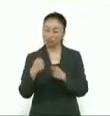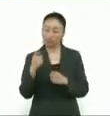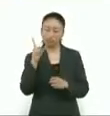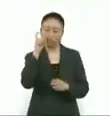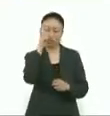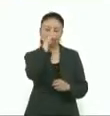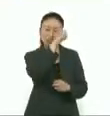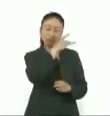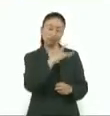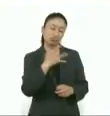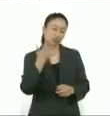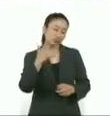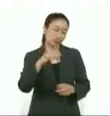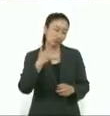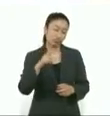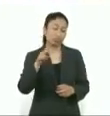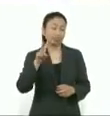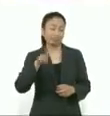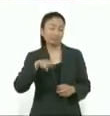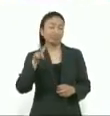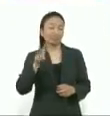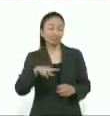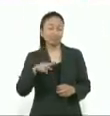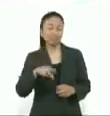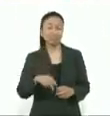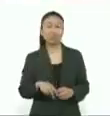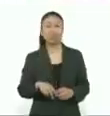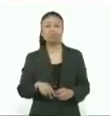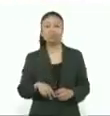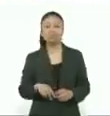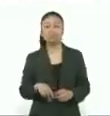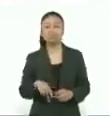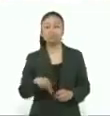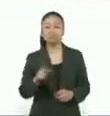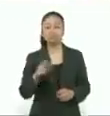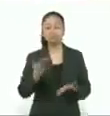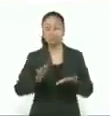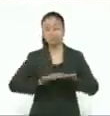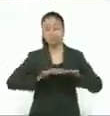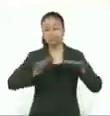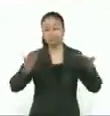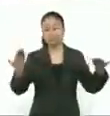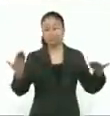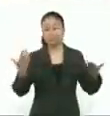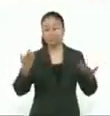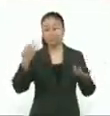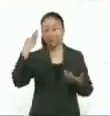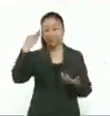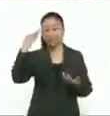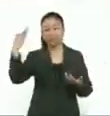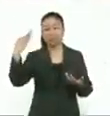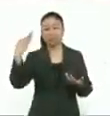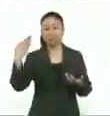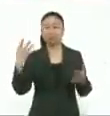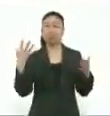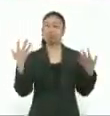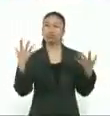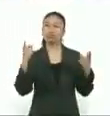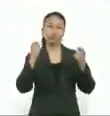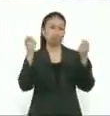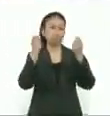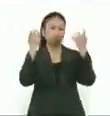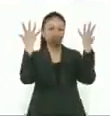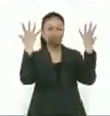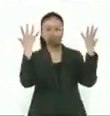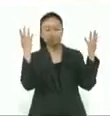que al fin tuvo y tiene este momento de gloria gracias a que estamos juntos. Esta es